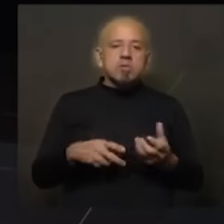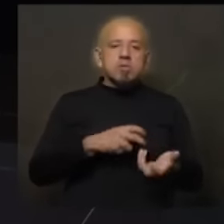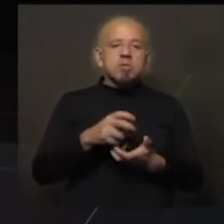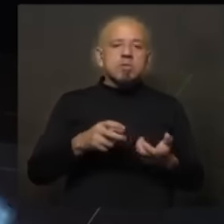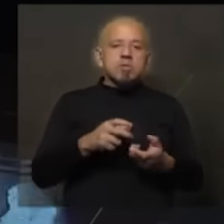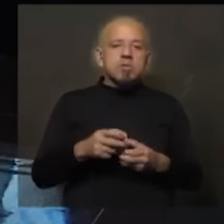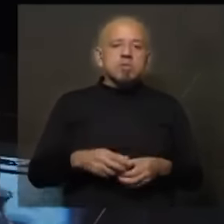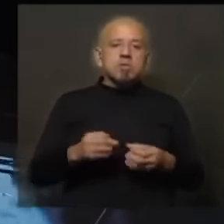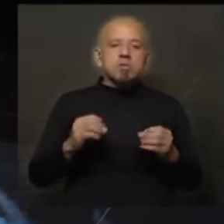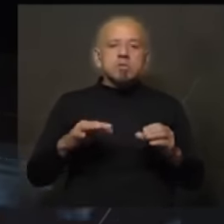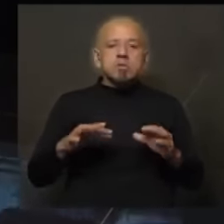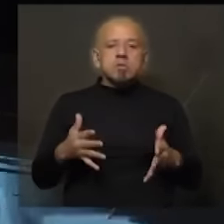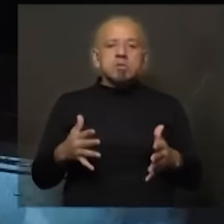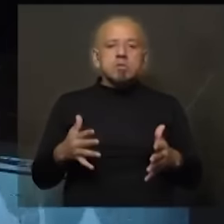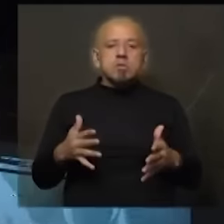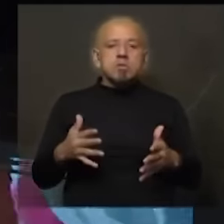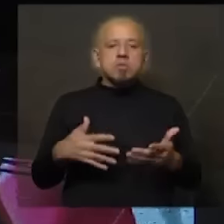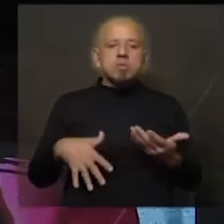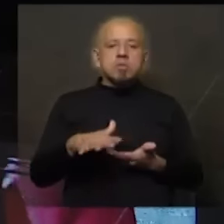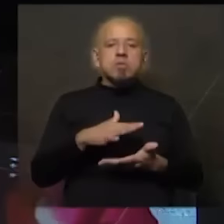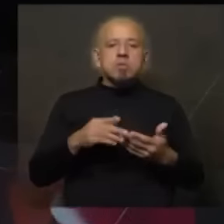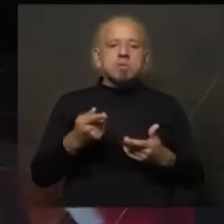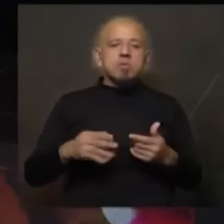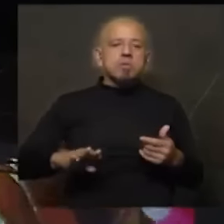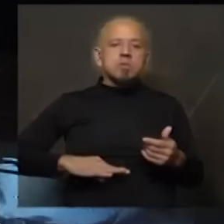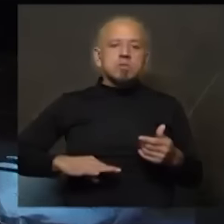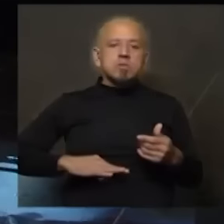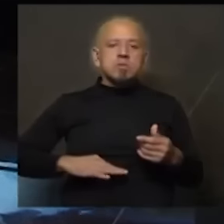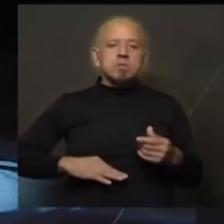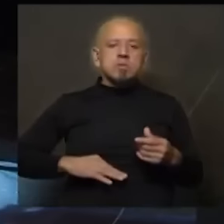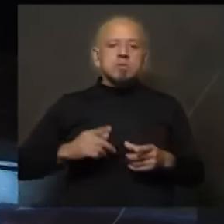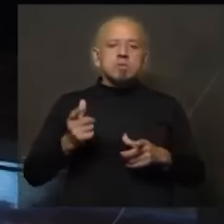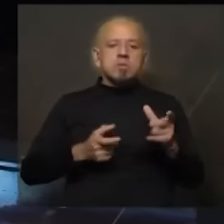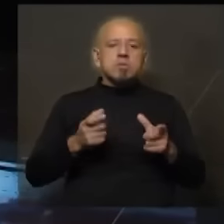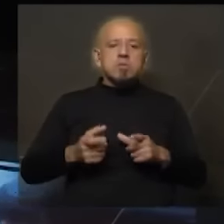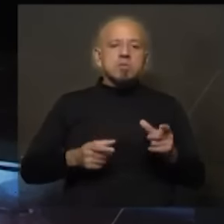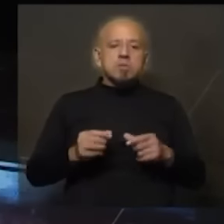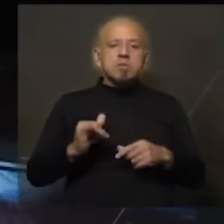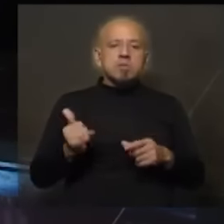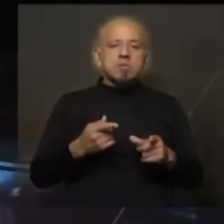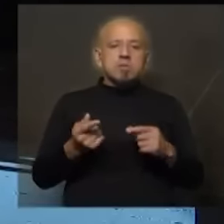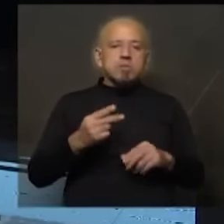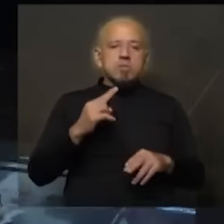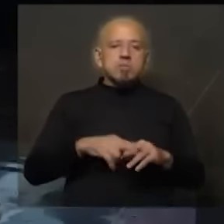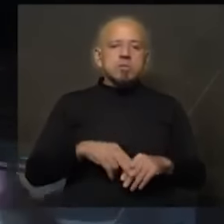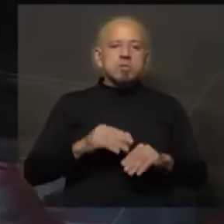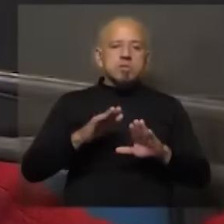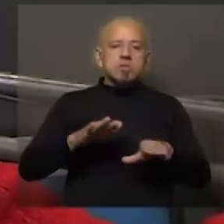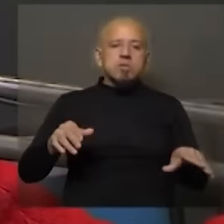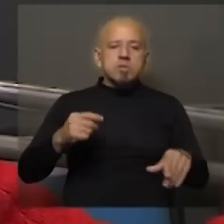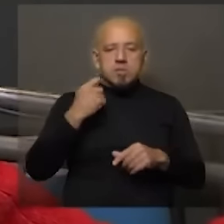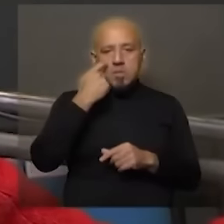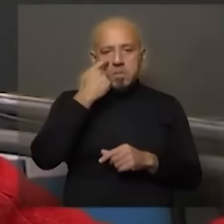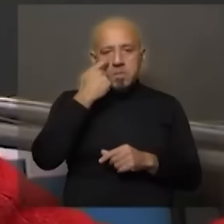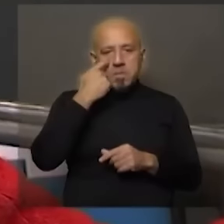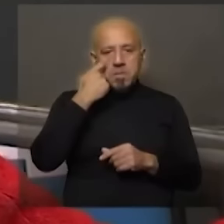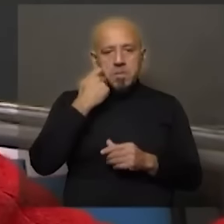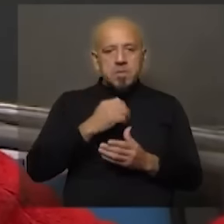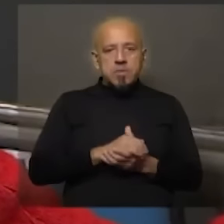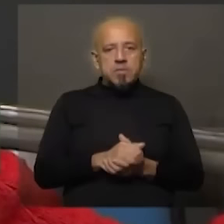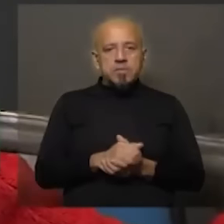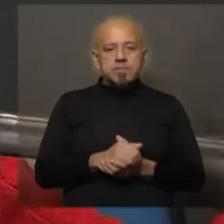sobre todo para la situación de hambruna que está viviendo la población civil, que ya reporta la muerte de niños.